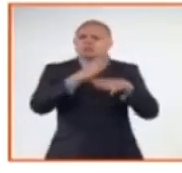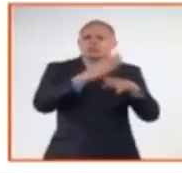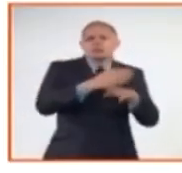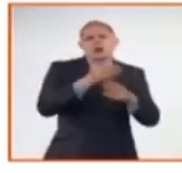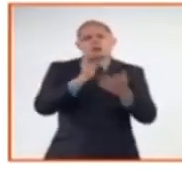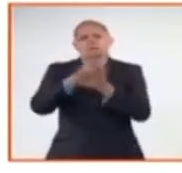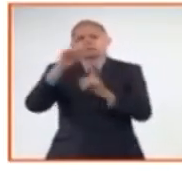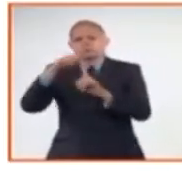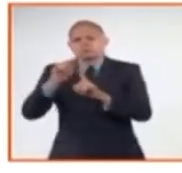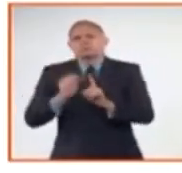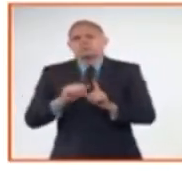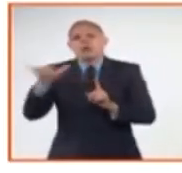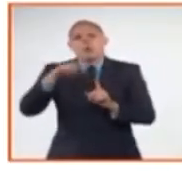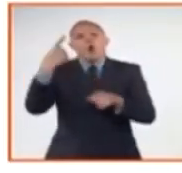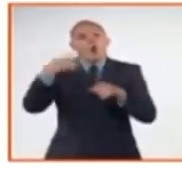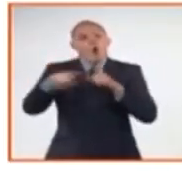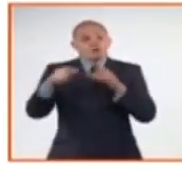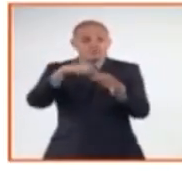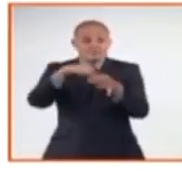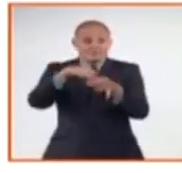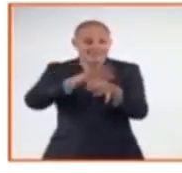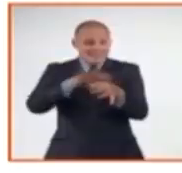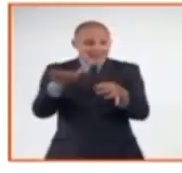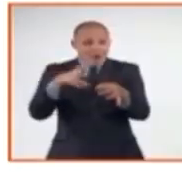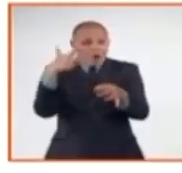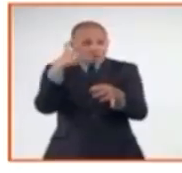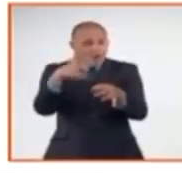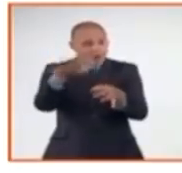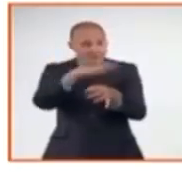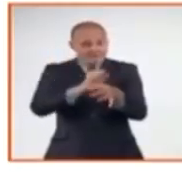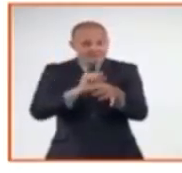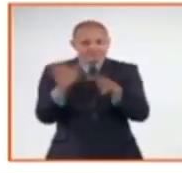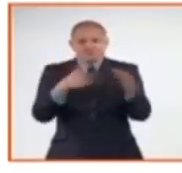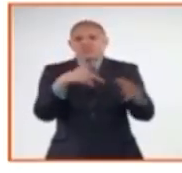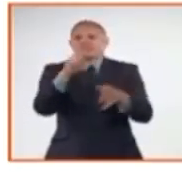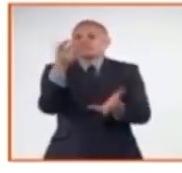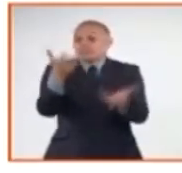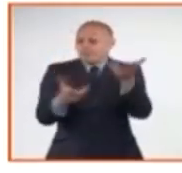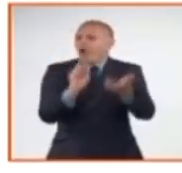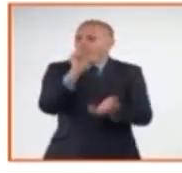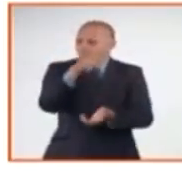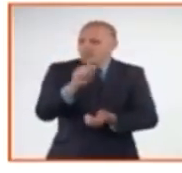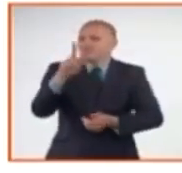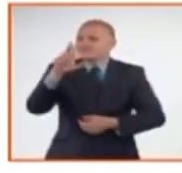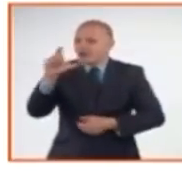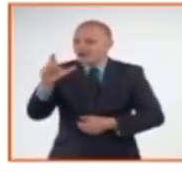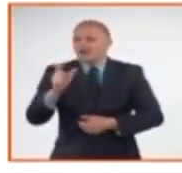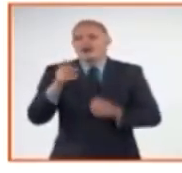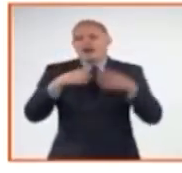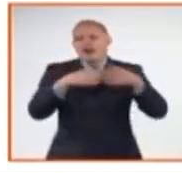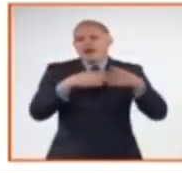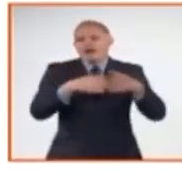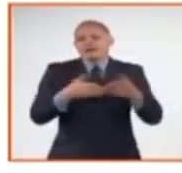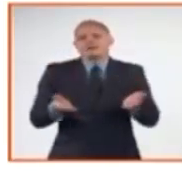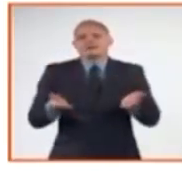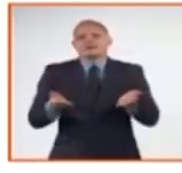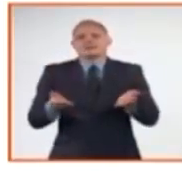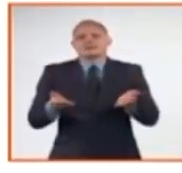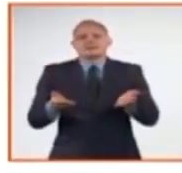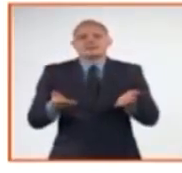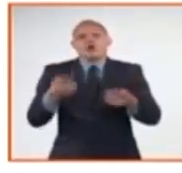pero recordar que la isla de la juventud también cienfuegos también villa clara granma en caso de